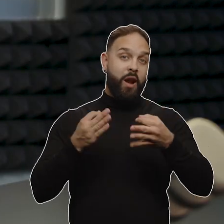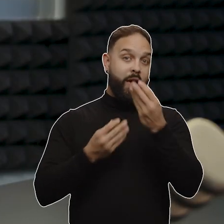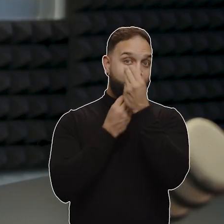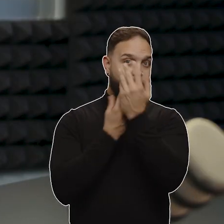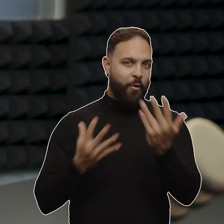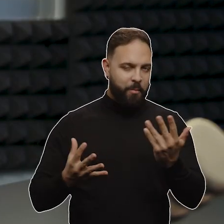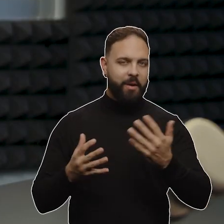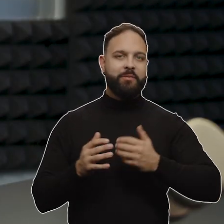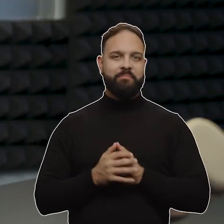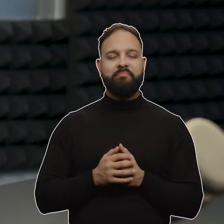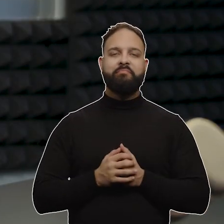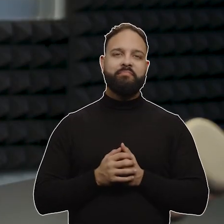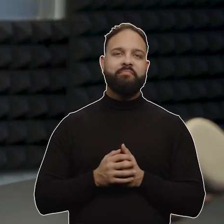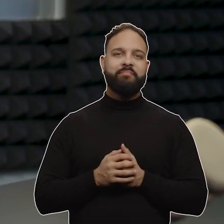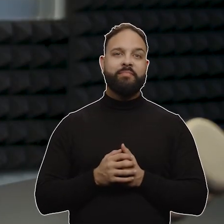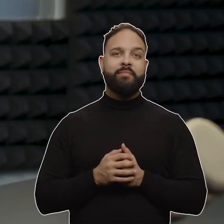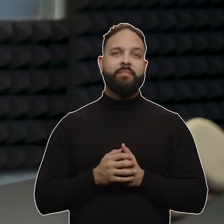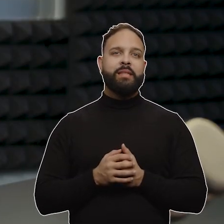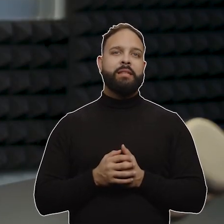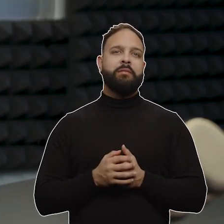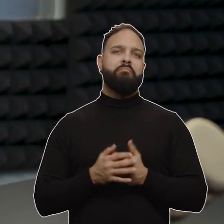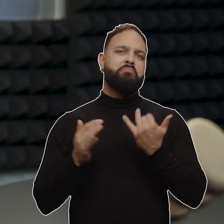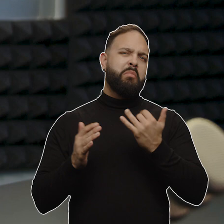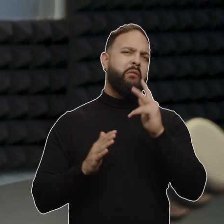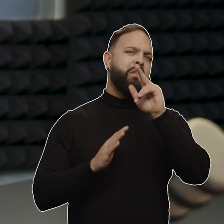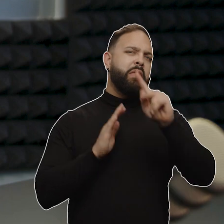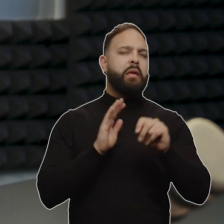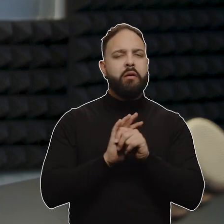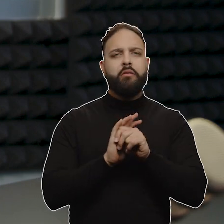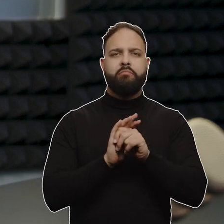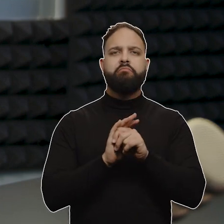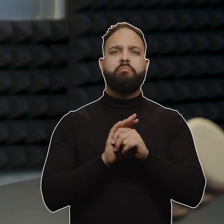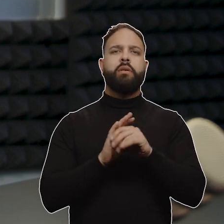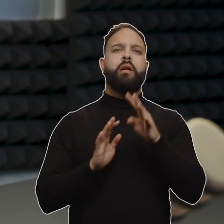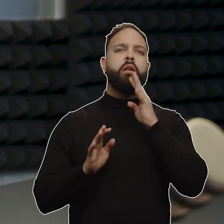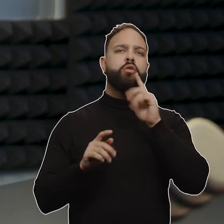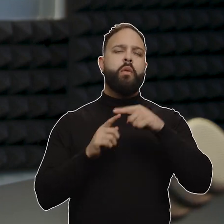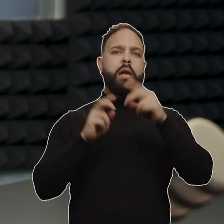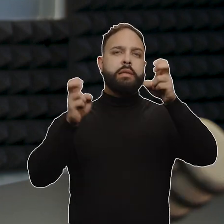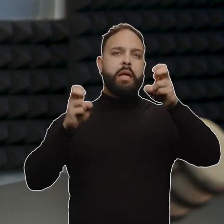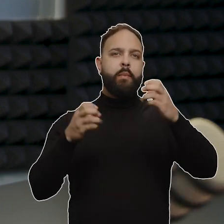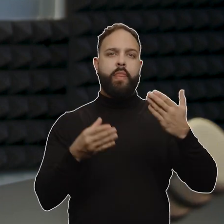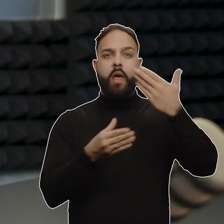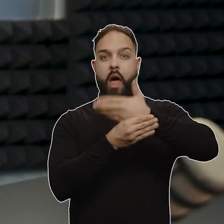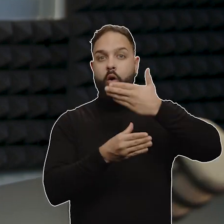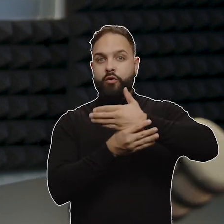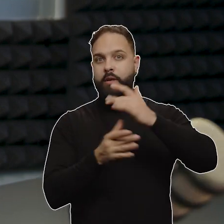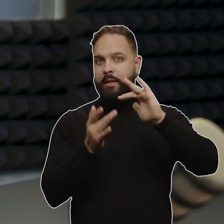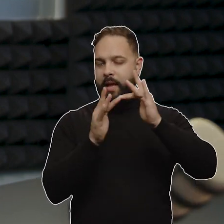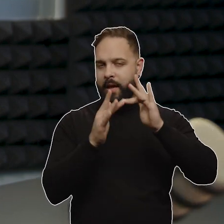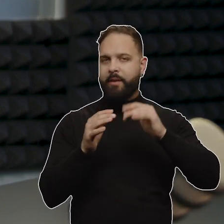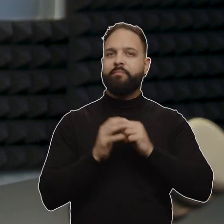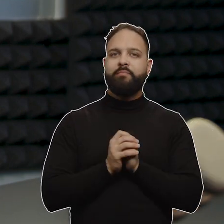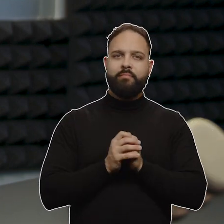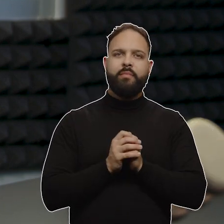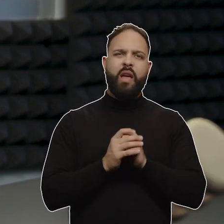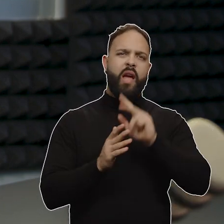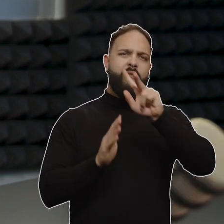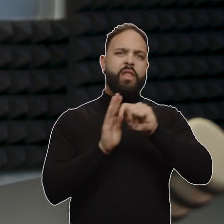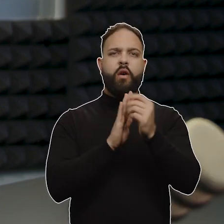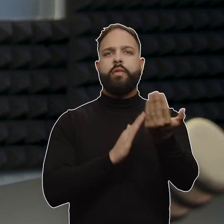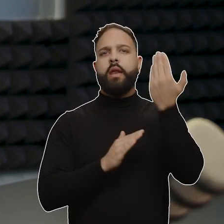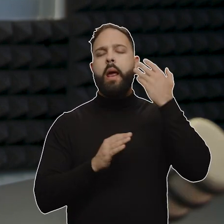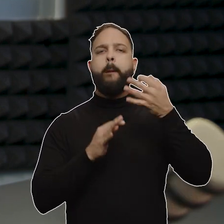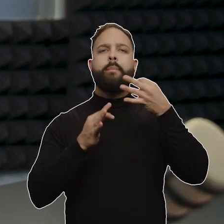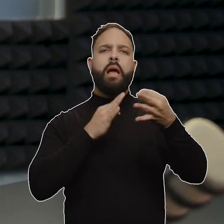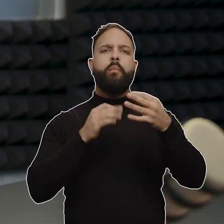Bienvenidos y bienvenidas a Tribunales Informa. Esta serie del video podcast está dedicada a la violencia cibernética. En el